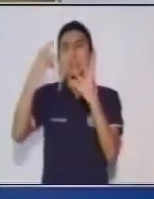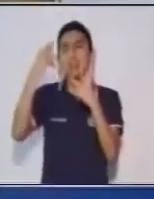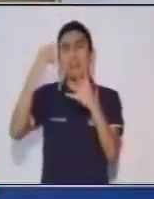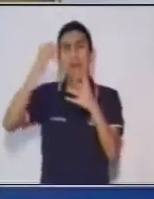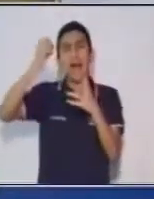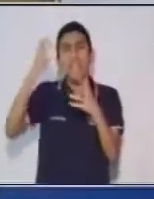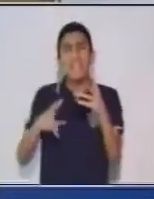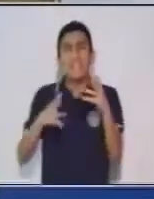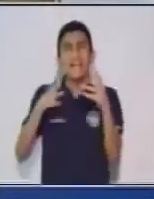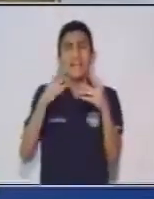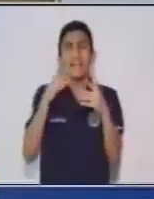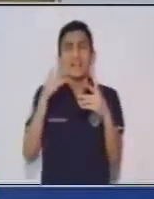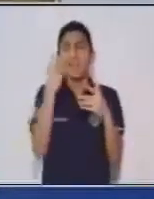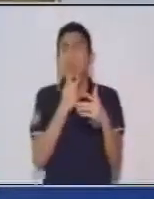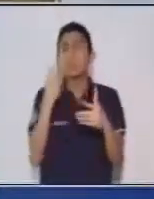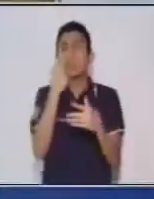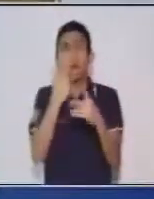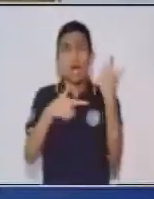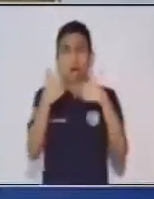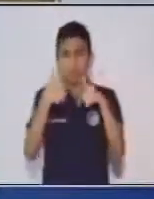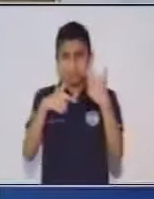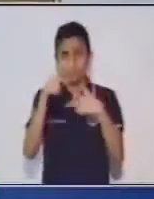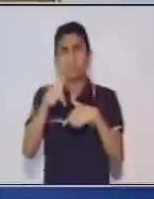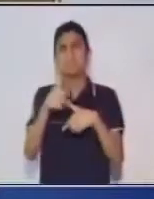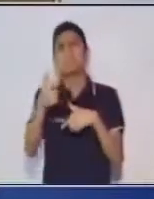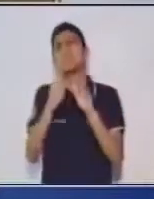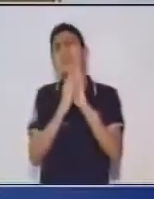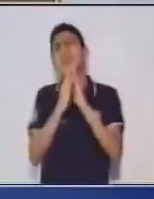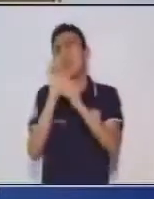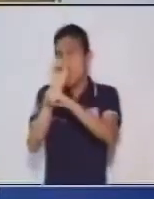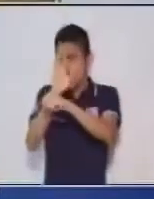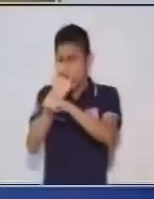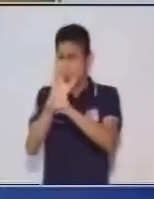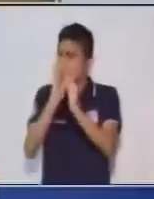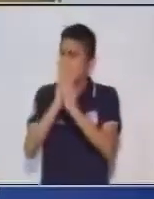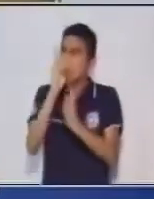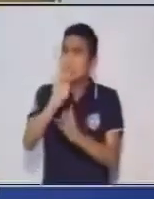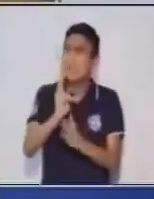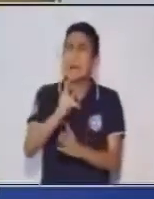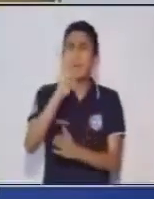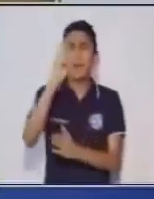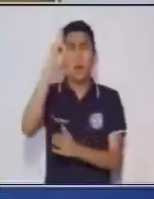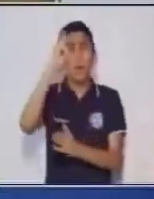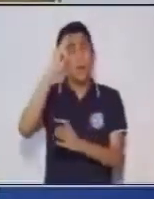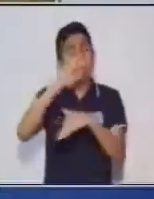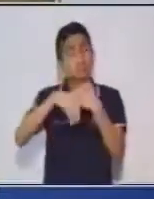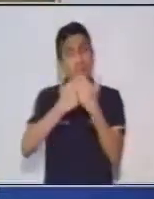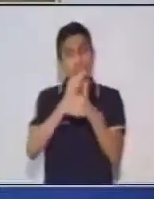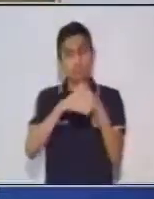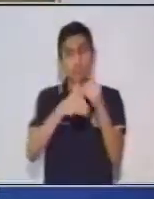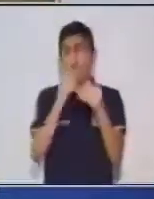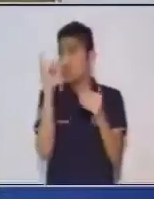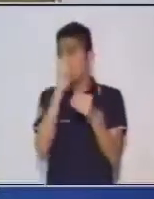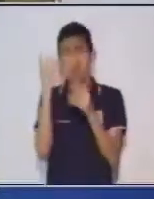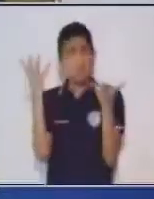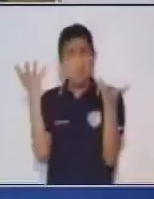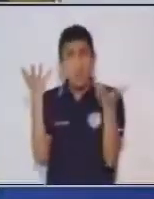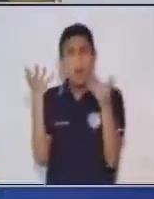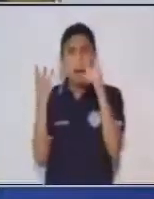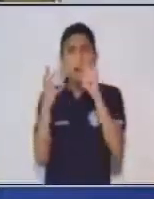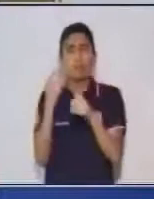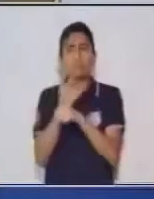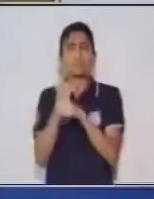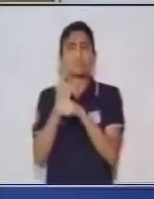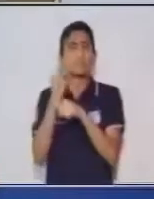habilidad lingüística. Y antes de comenzar te recuerdo que laves constantemente tus manos con agua y jabón o bien las desinfectes